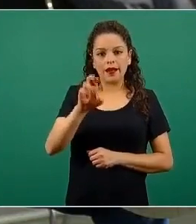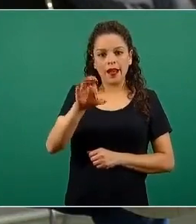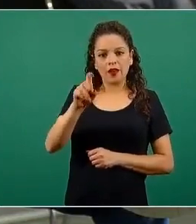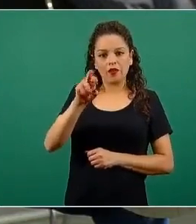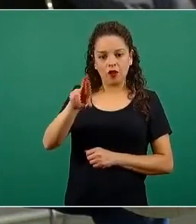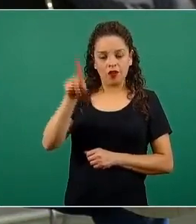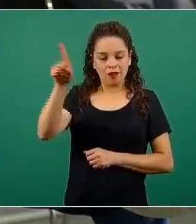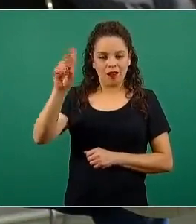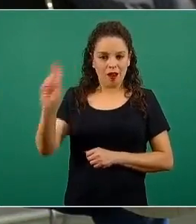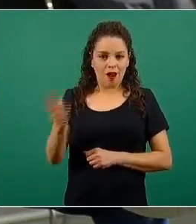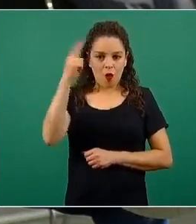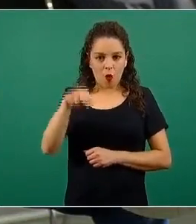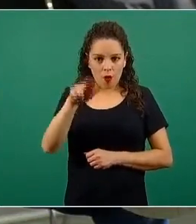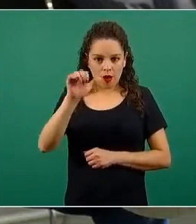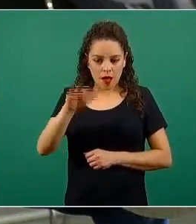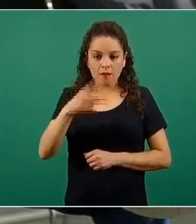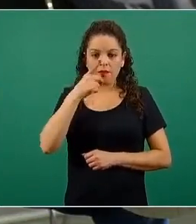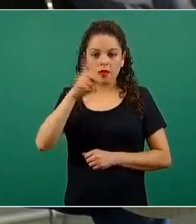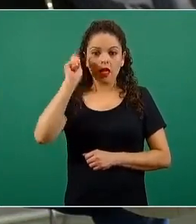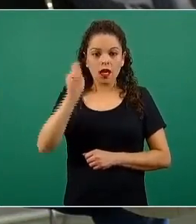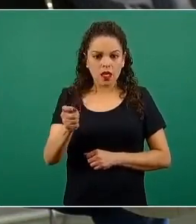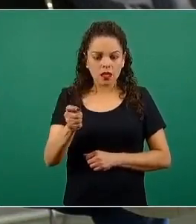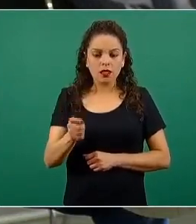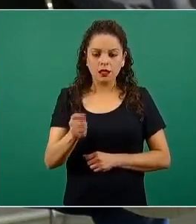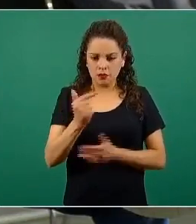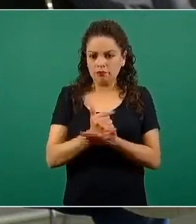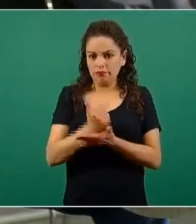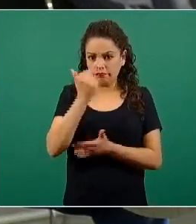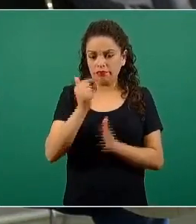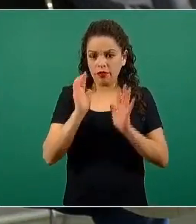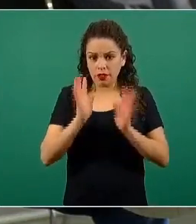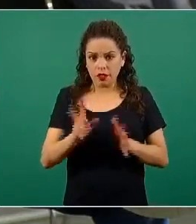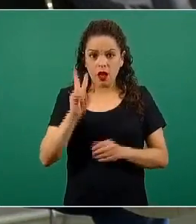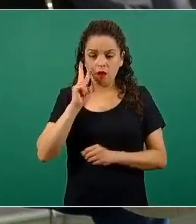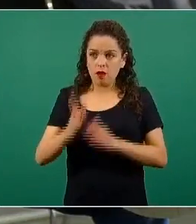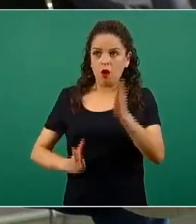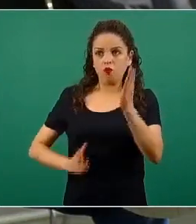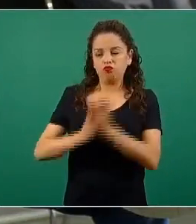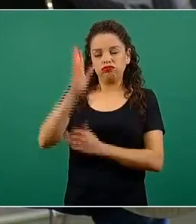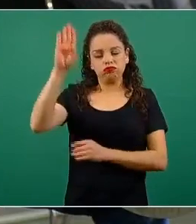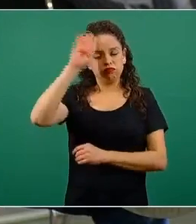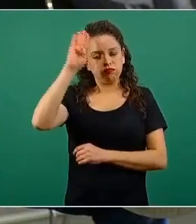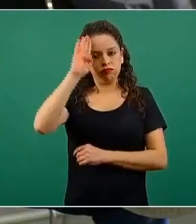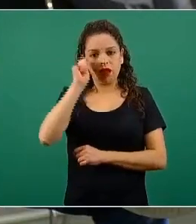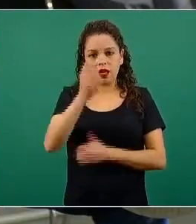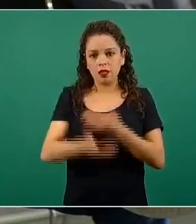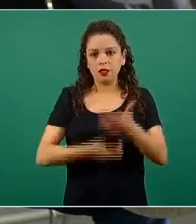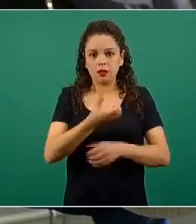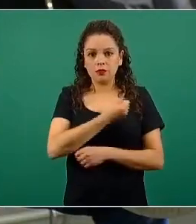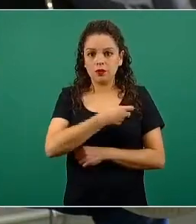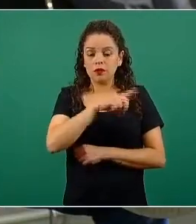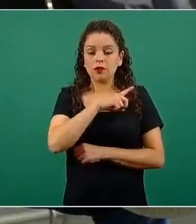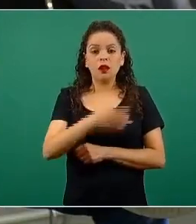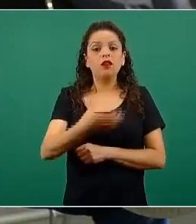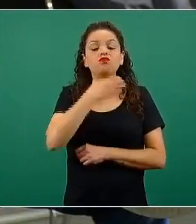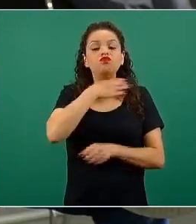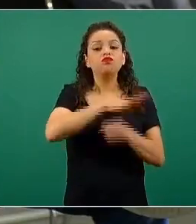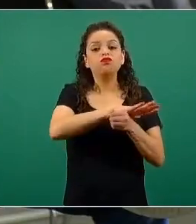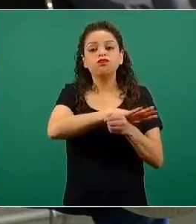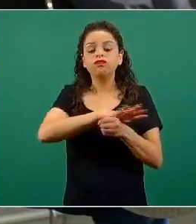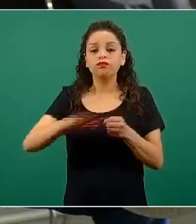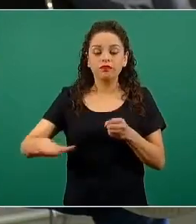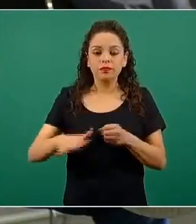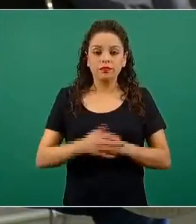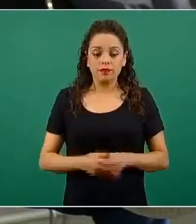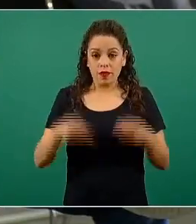sí ya estaba crítico, crónico. Sí se vio ya rebasado por esta pandemia, el servicio de salud está rebasado, y que